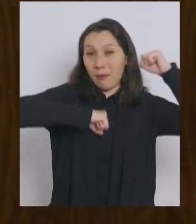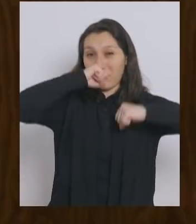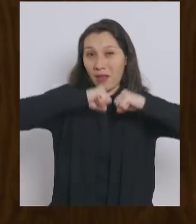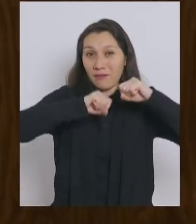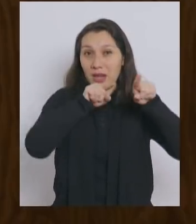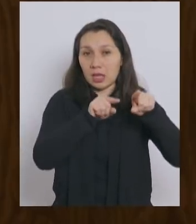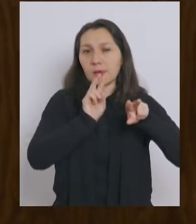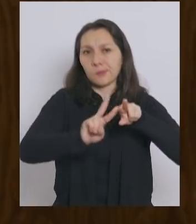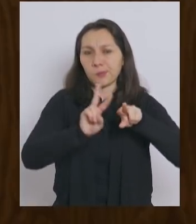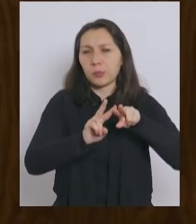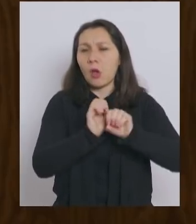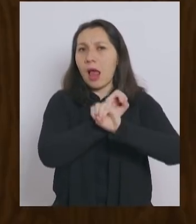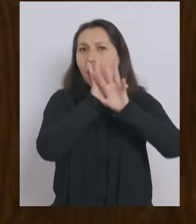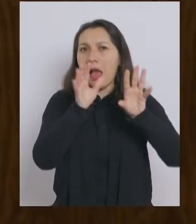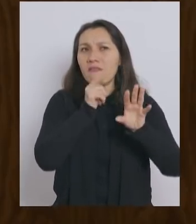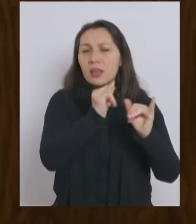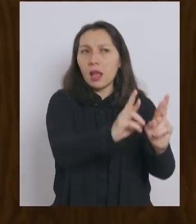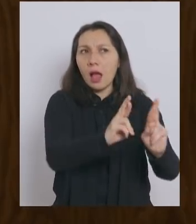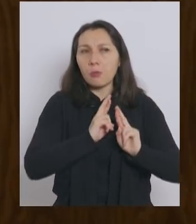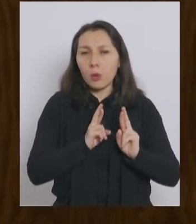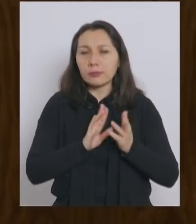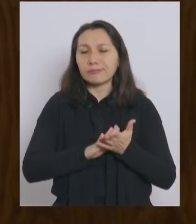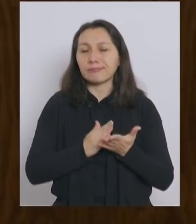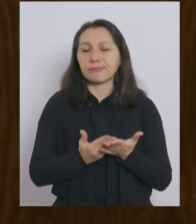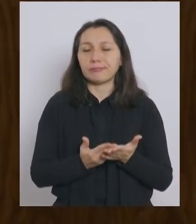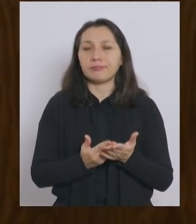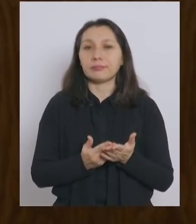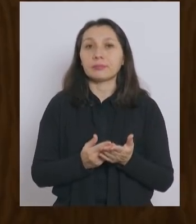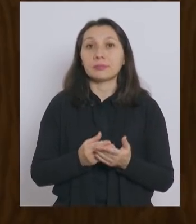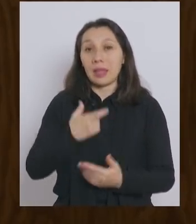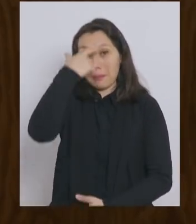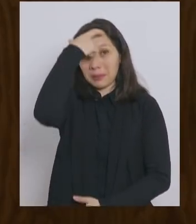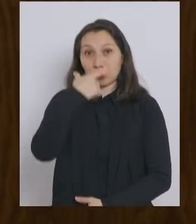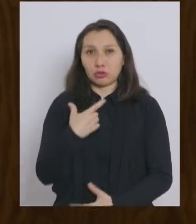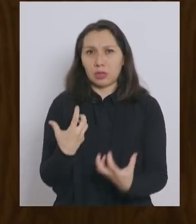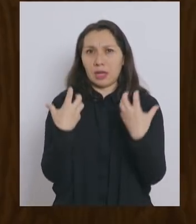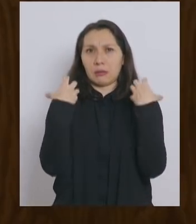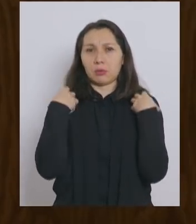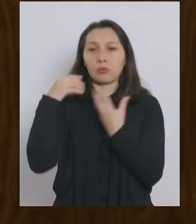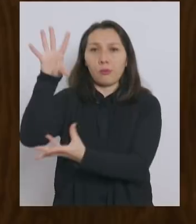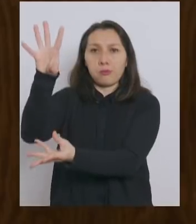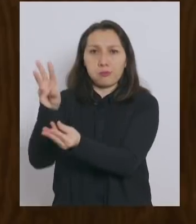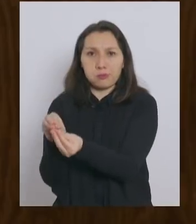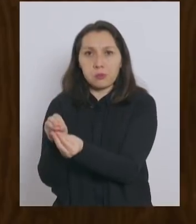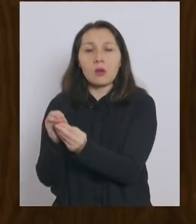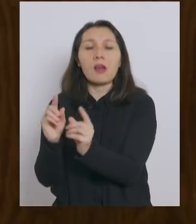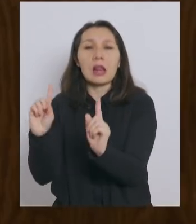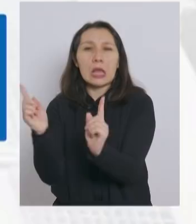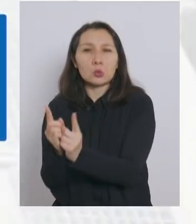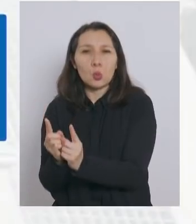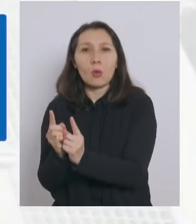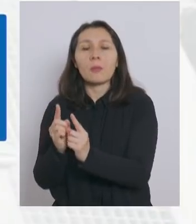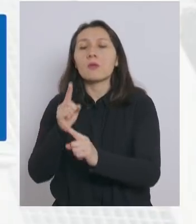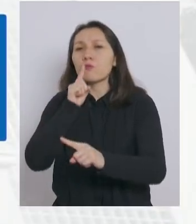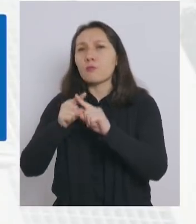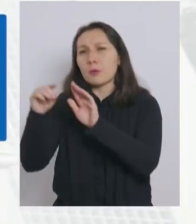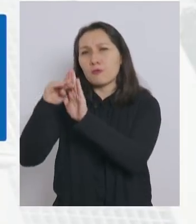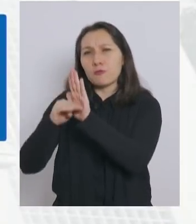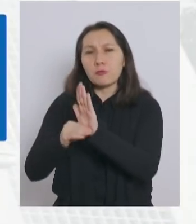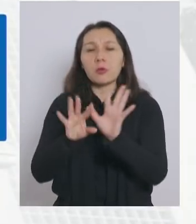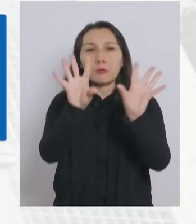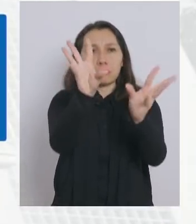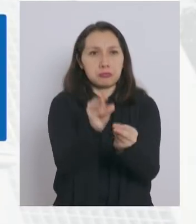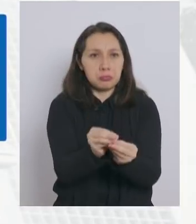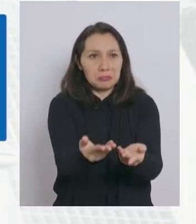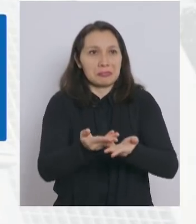fabricante solucione o aclare. Entonces, el focal person compila estos comentarios, elabora la lista y las